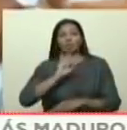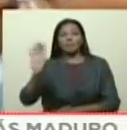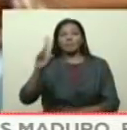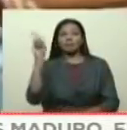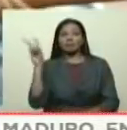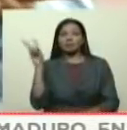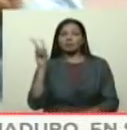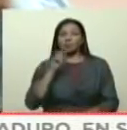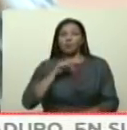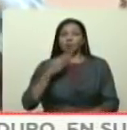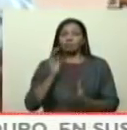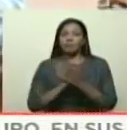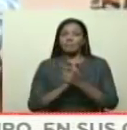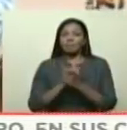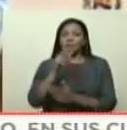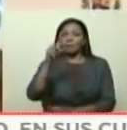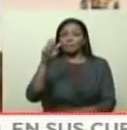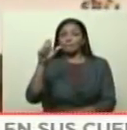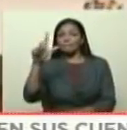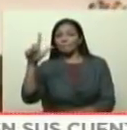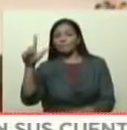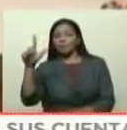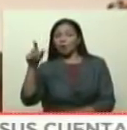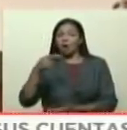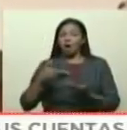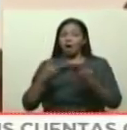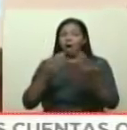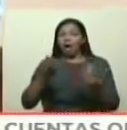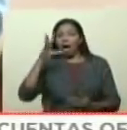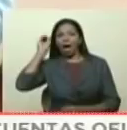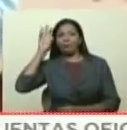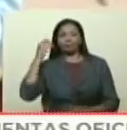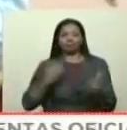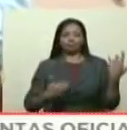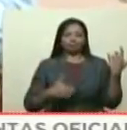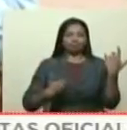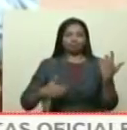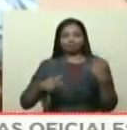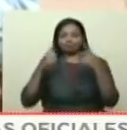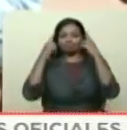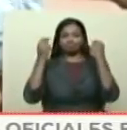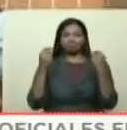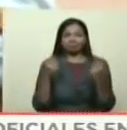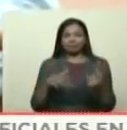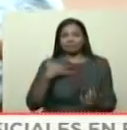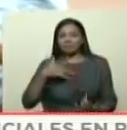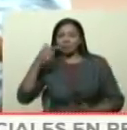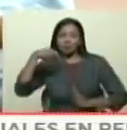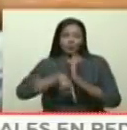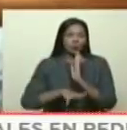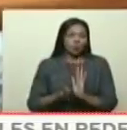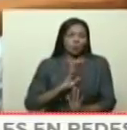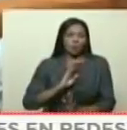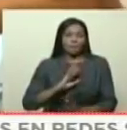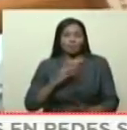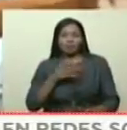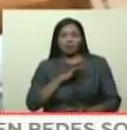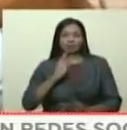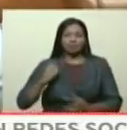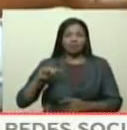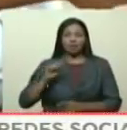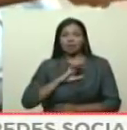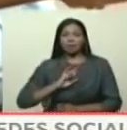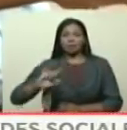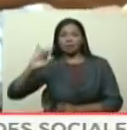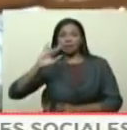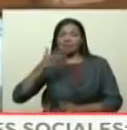con nuestro amigo Paul Gilman para que aprendas a tocar el 4 y a tener ese sentimiento profundo que tienes por nuestra